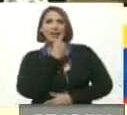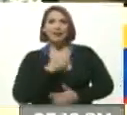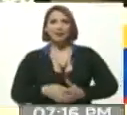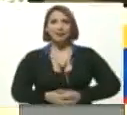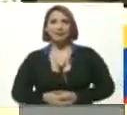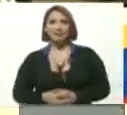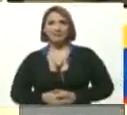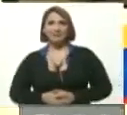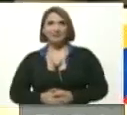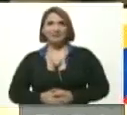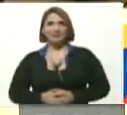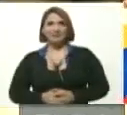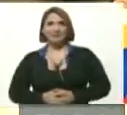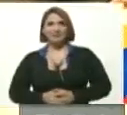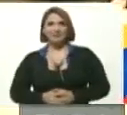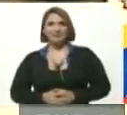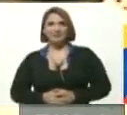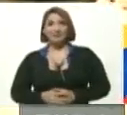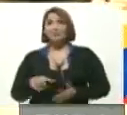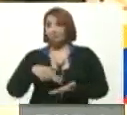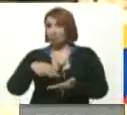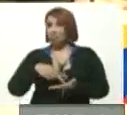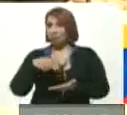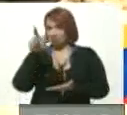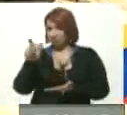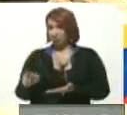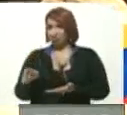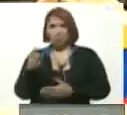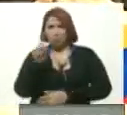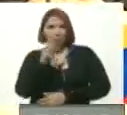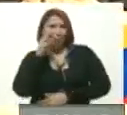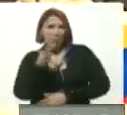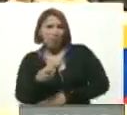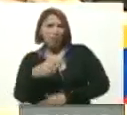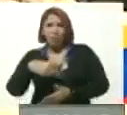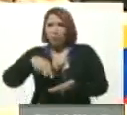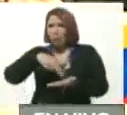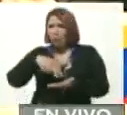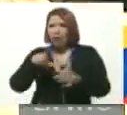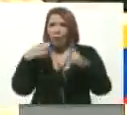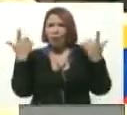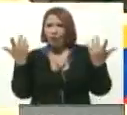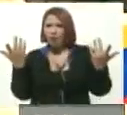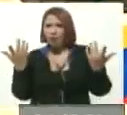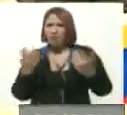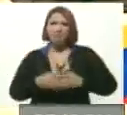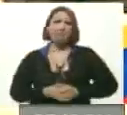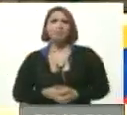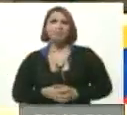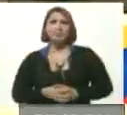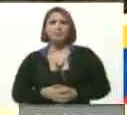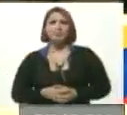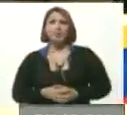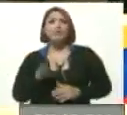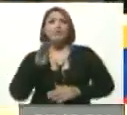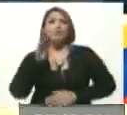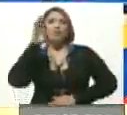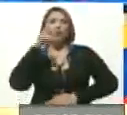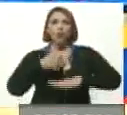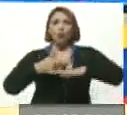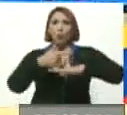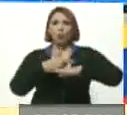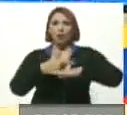¿Ah? Tremendo bailarín, Alejandro Terán. ¿No lo han visto bailando en La Guaira? ¿Ah? El próximo gobernador de